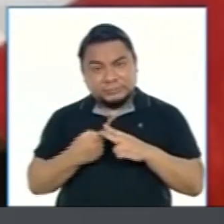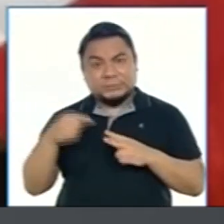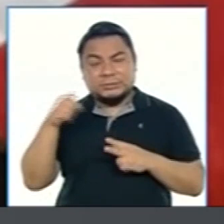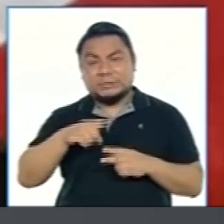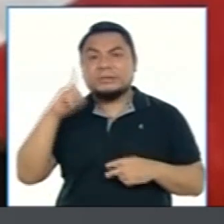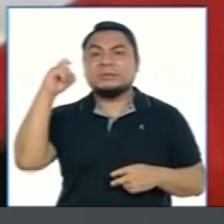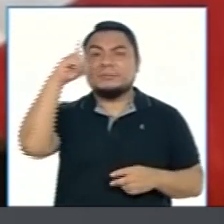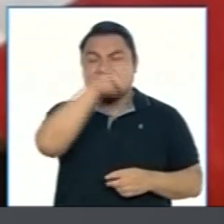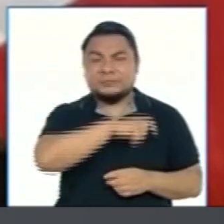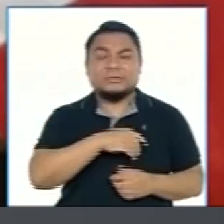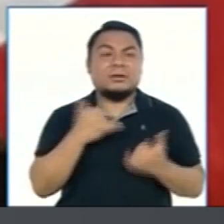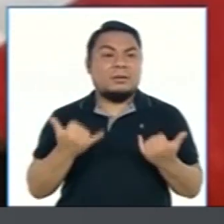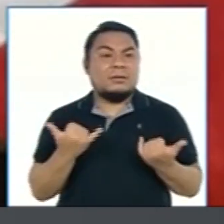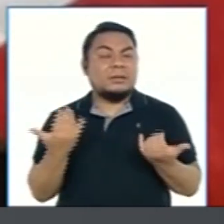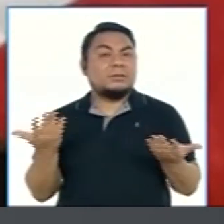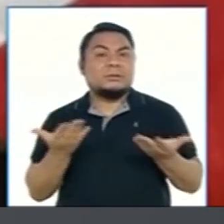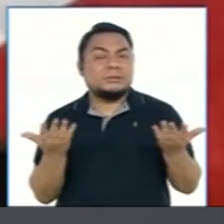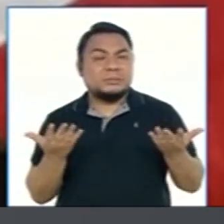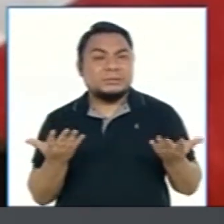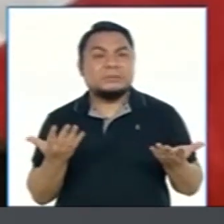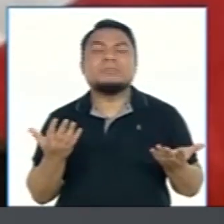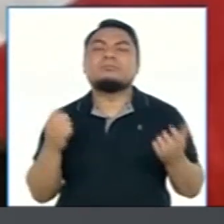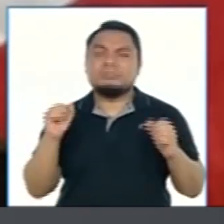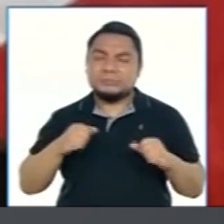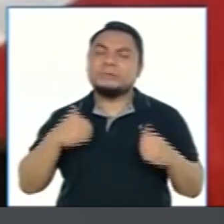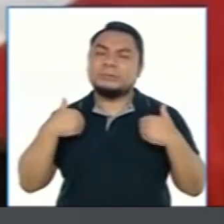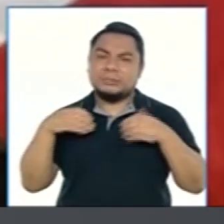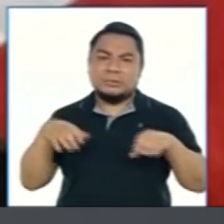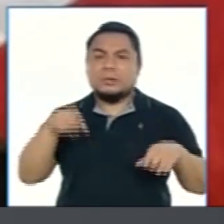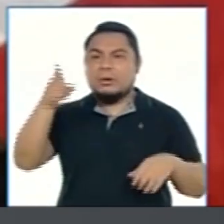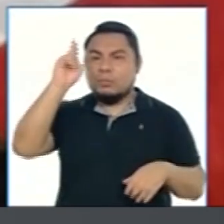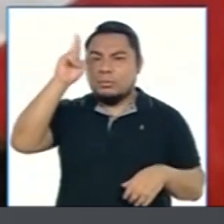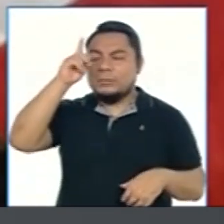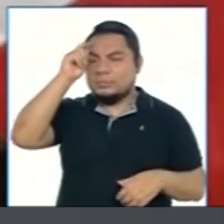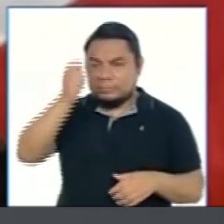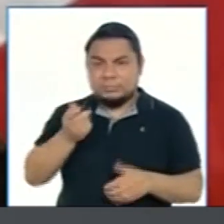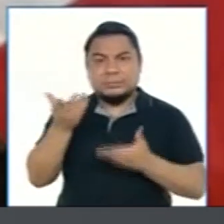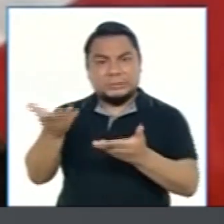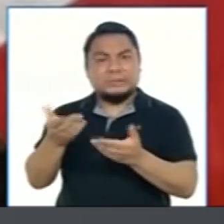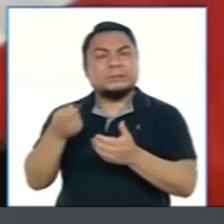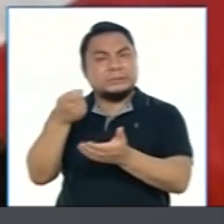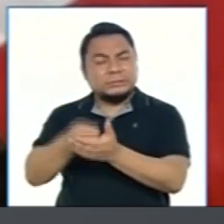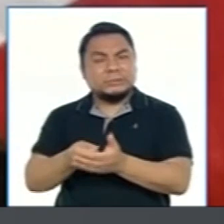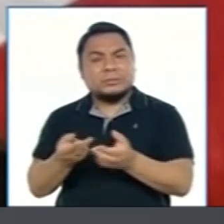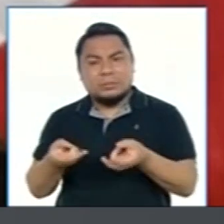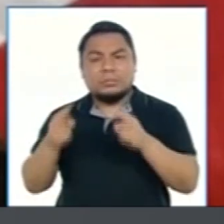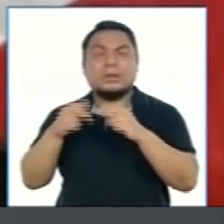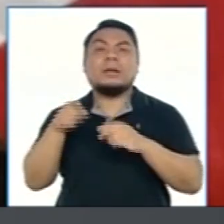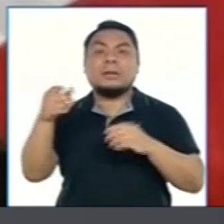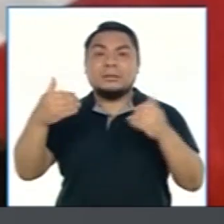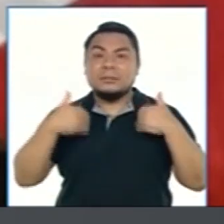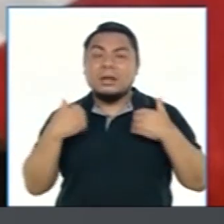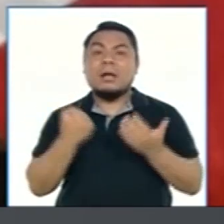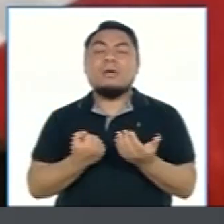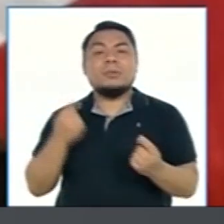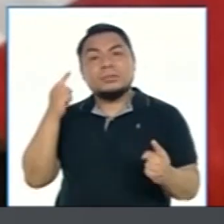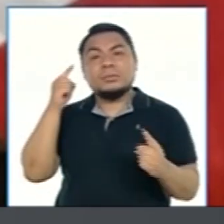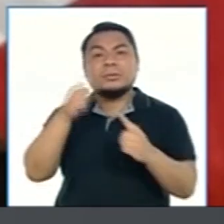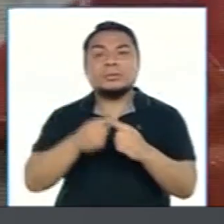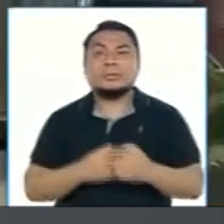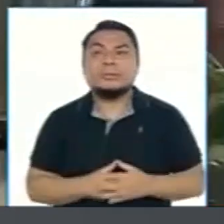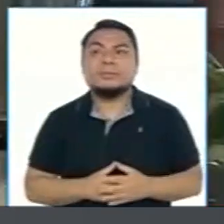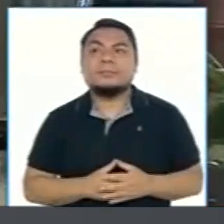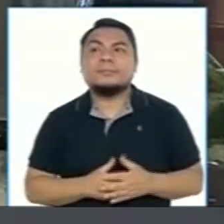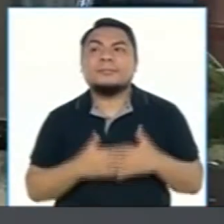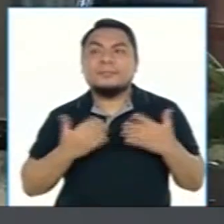circunstancias difíciles por las que estamos pasando, tenemos que cumplir con los docentes que ahora incluso tienen el reto